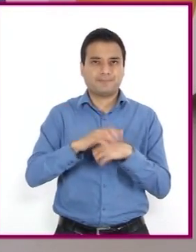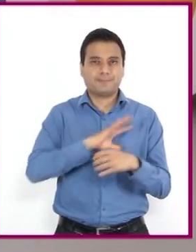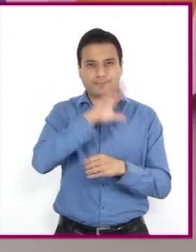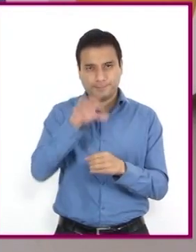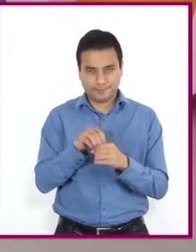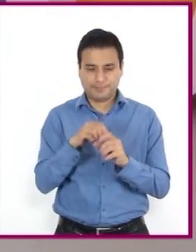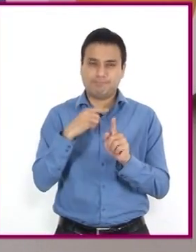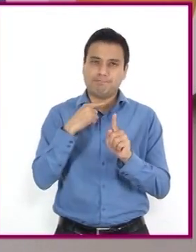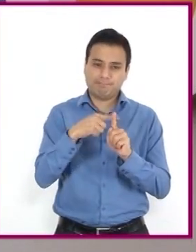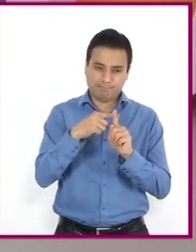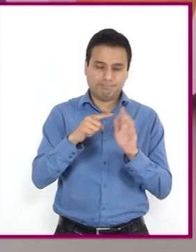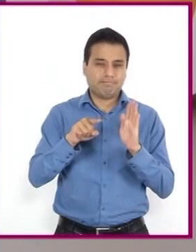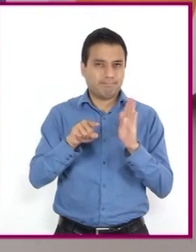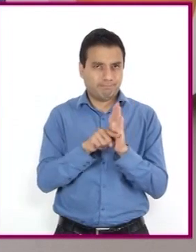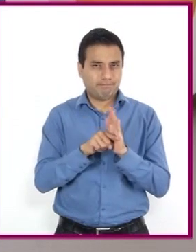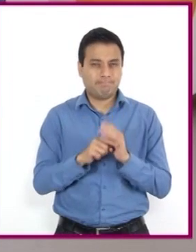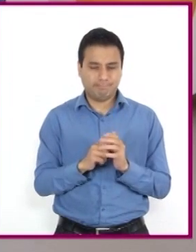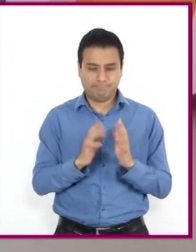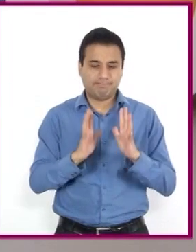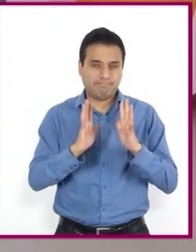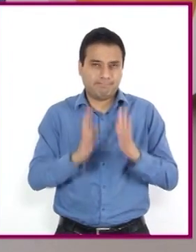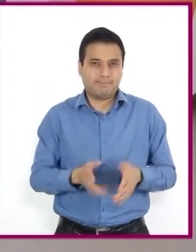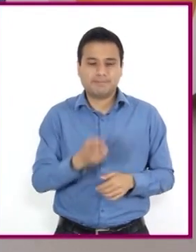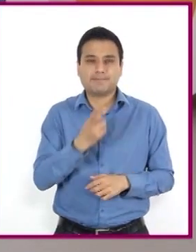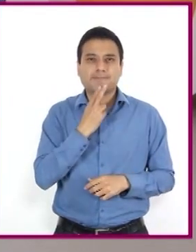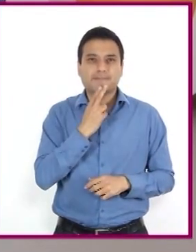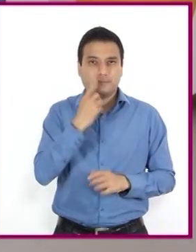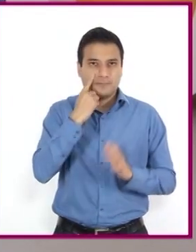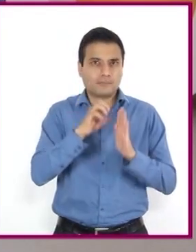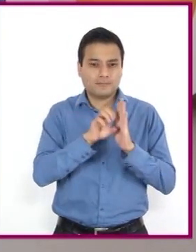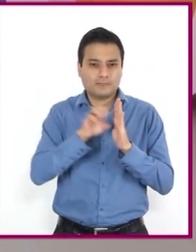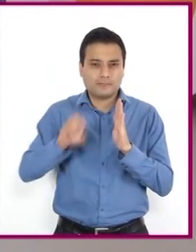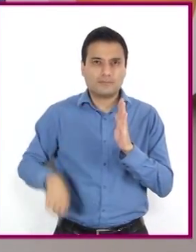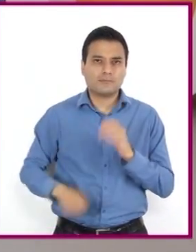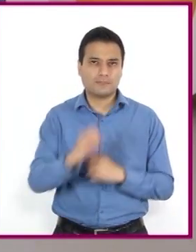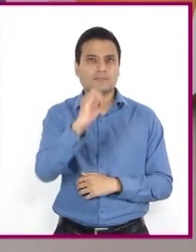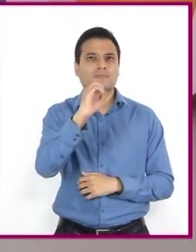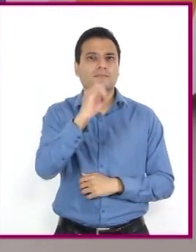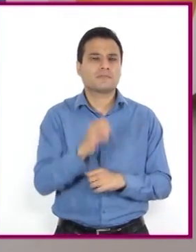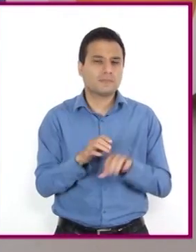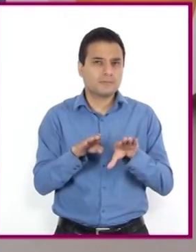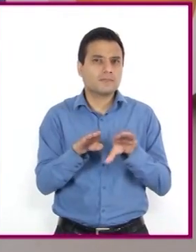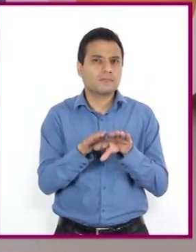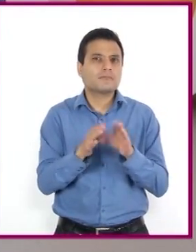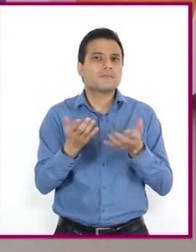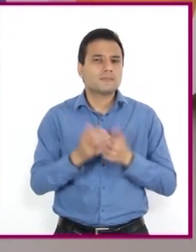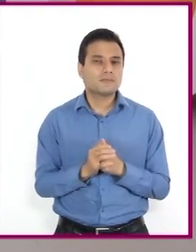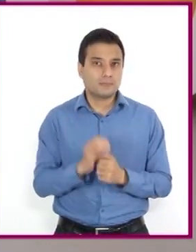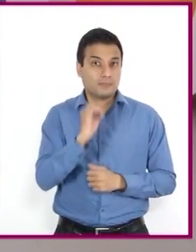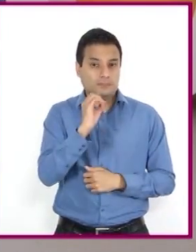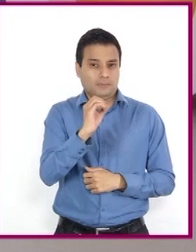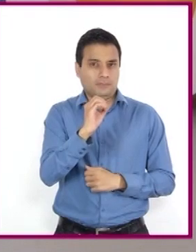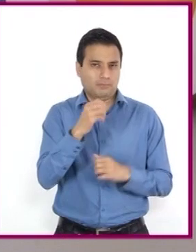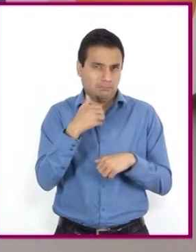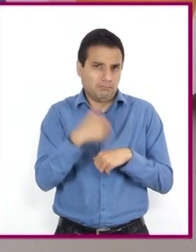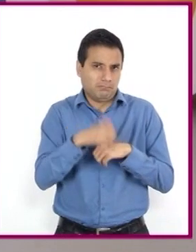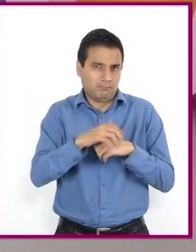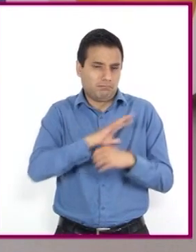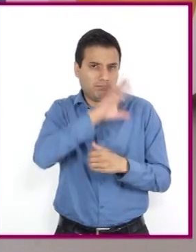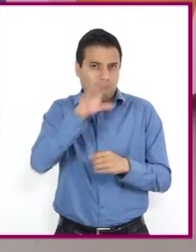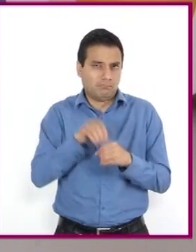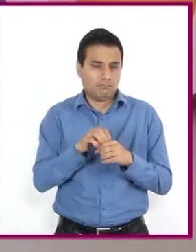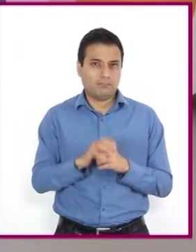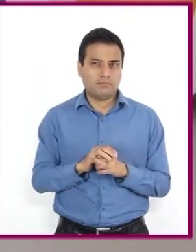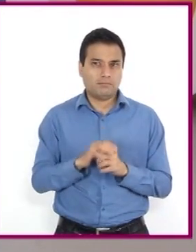positivos y negativos, pero ¿qué pasa con el 0? El 0 también es un número entero y, como saben, no